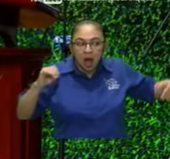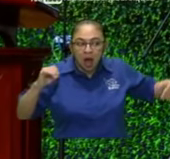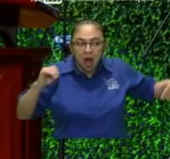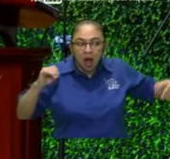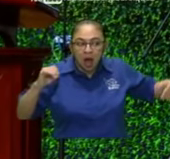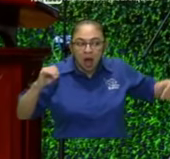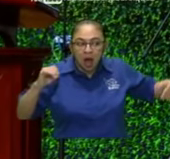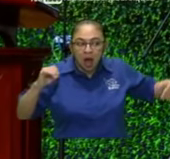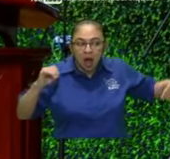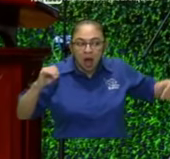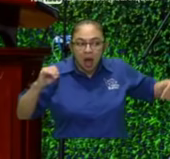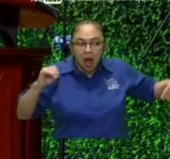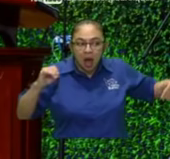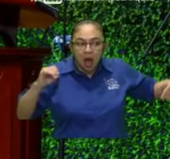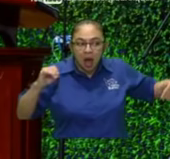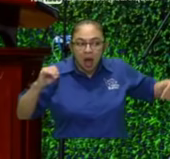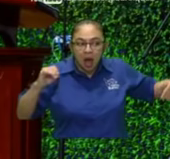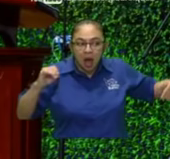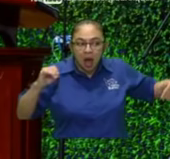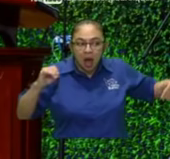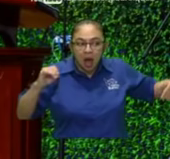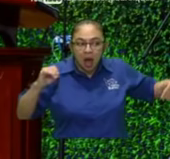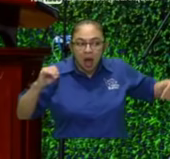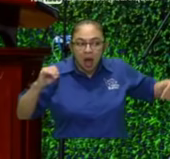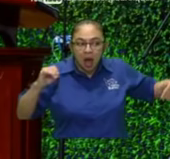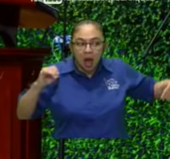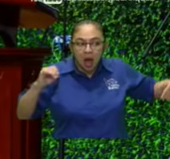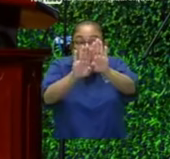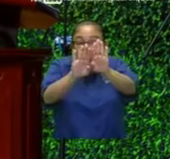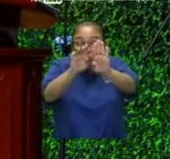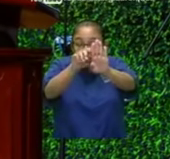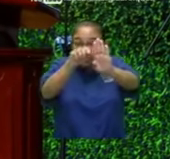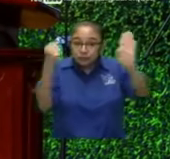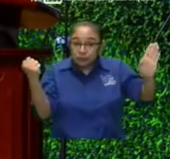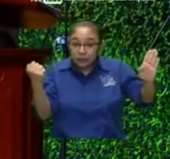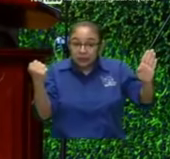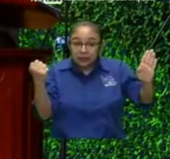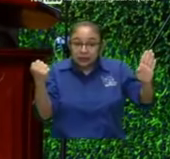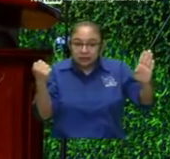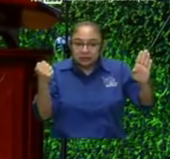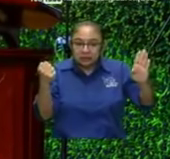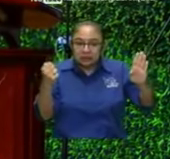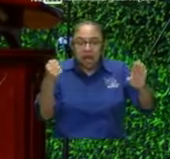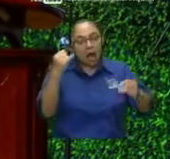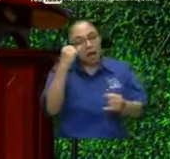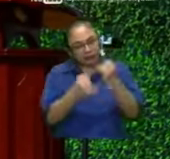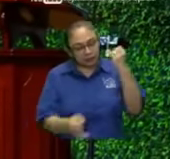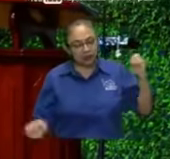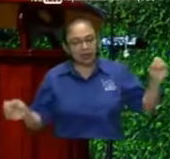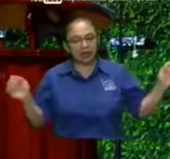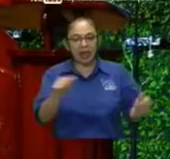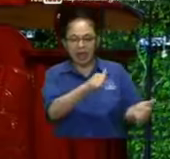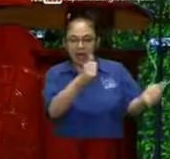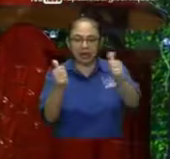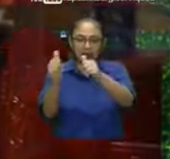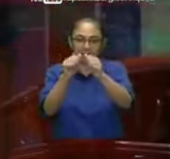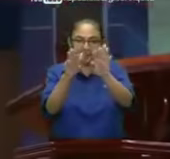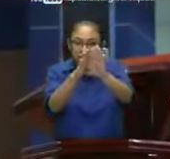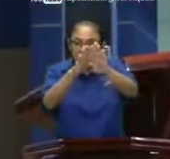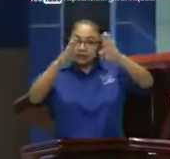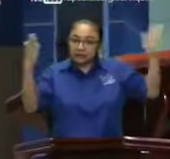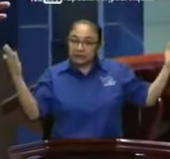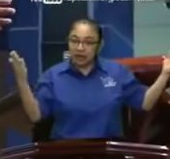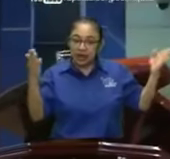Una vez tuvimos que cerrar las puertas para que no entrara más gente. Y dijo, esperemos un ratito que termine la alabanza, la oración, les abrimos las puertas